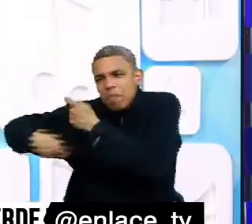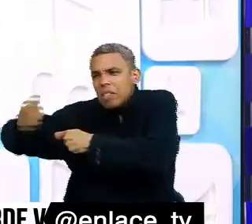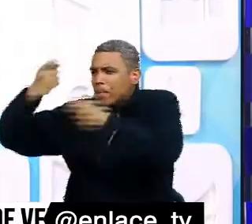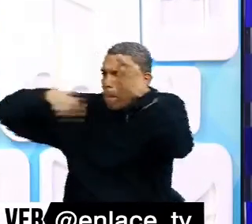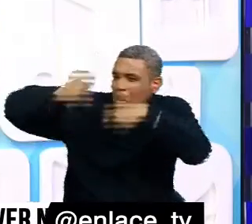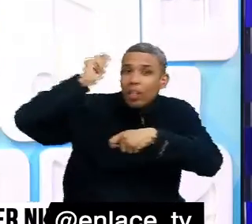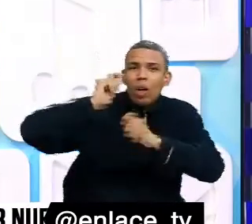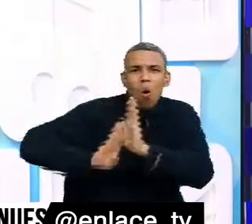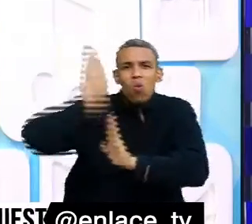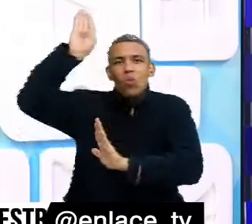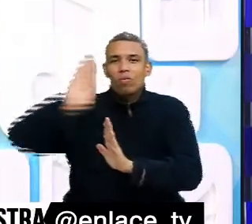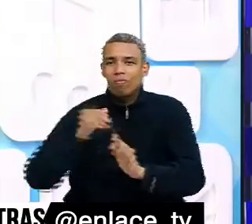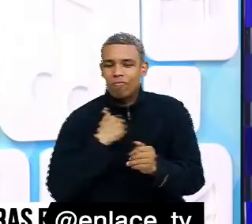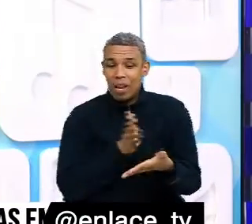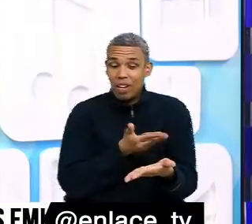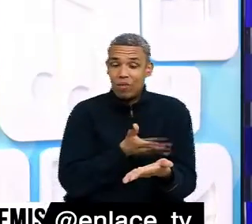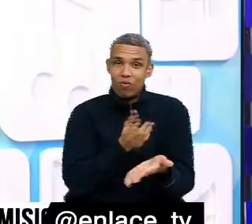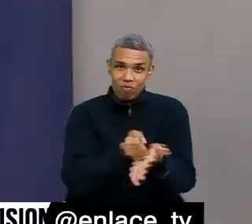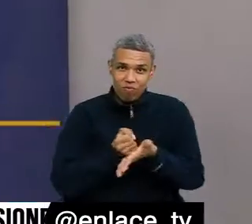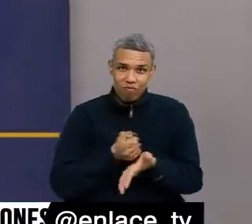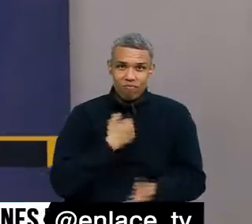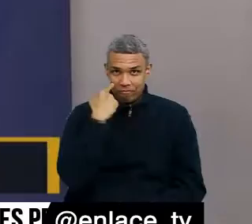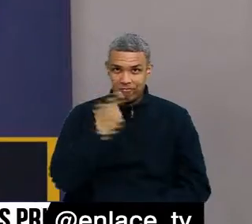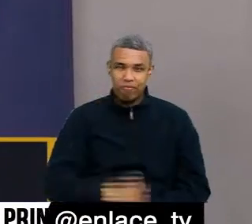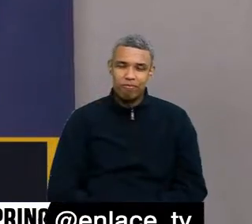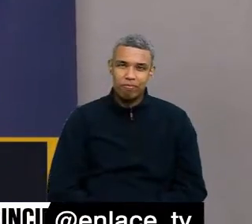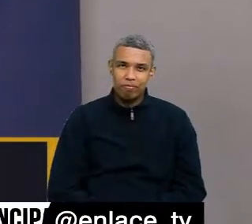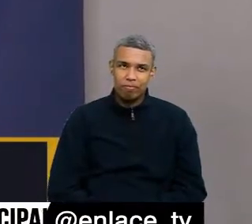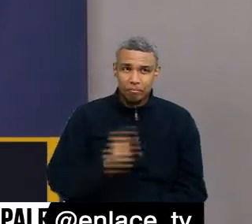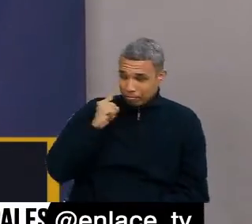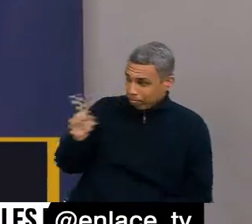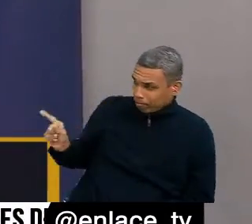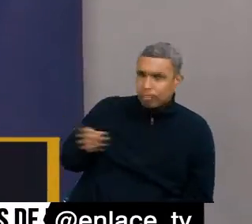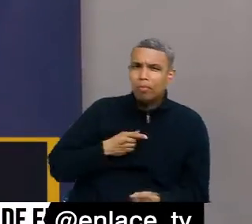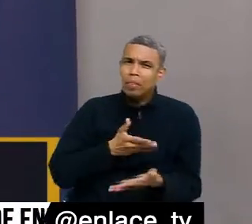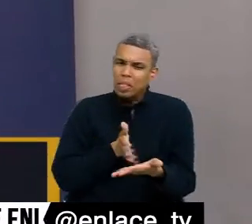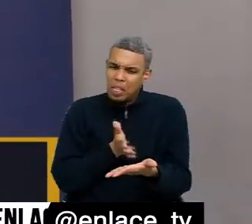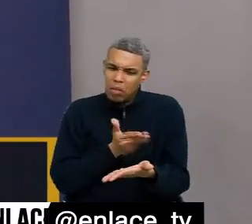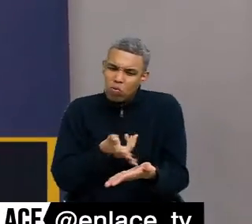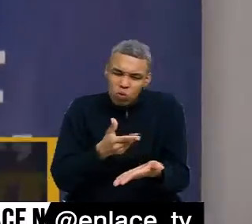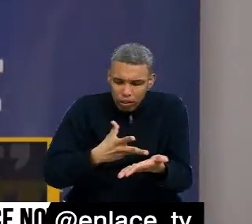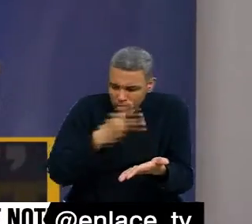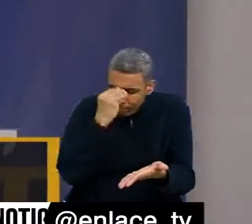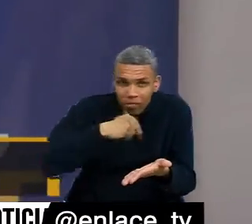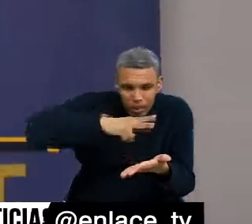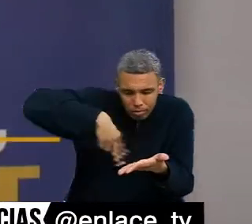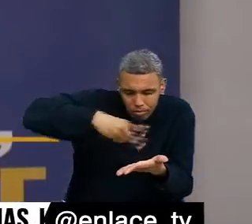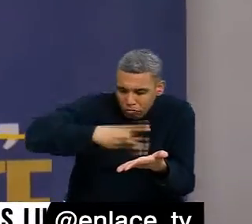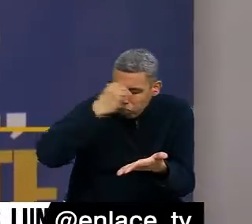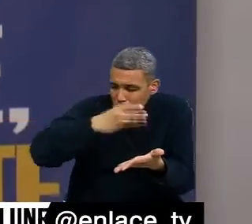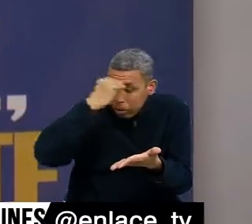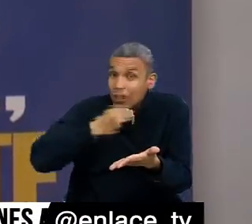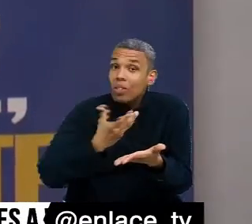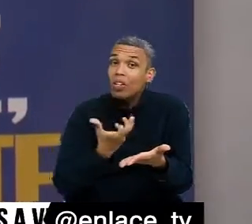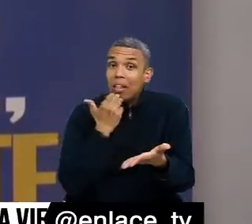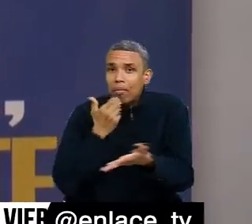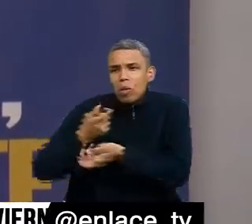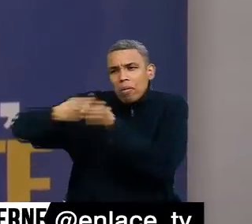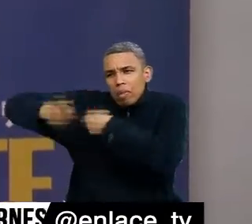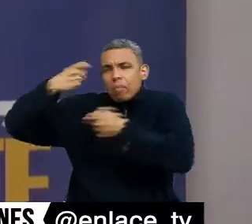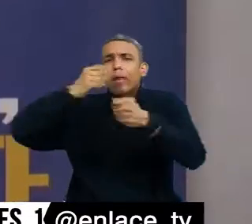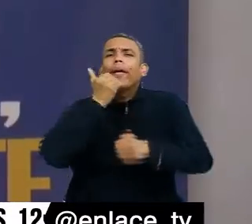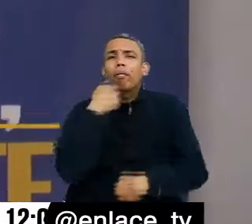al neuromarketing. La publicación instruye a vendedores y compradores sobre la realidad subconsciente del consumidor para innovar de